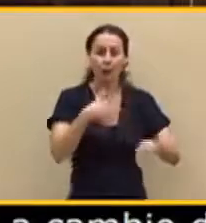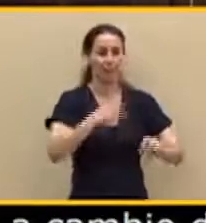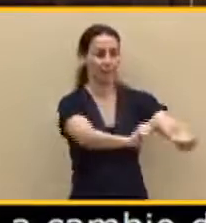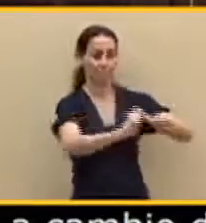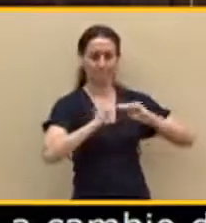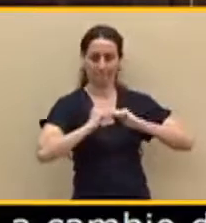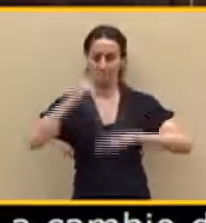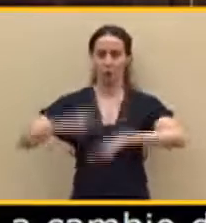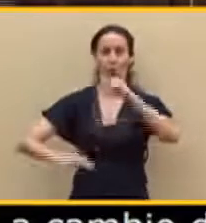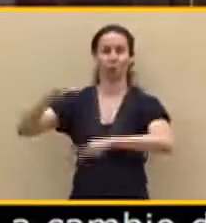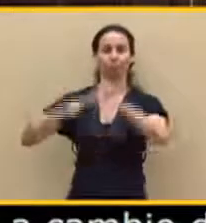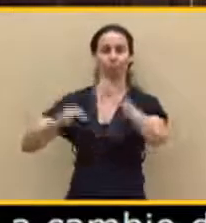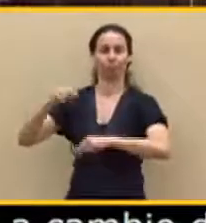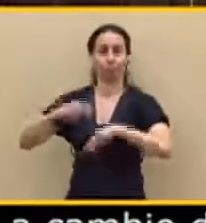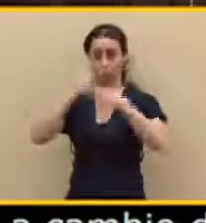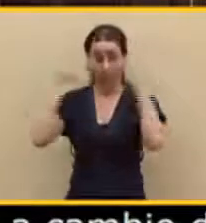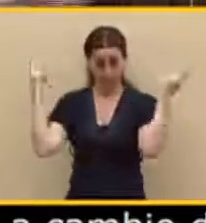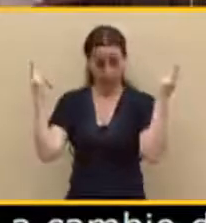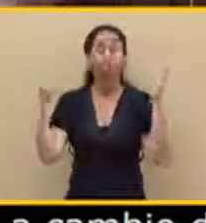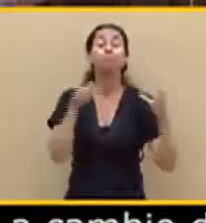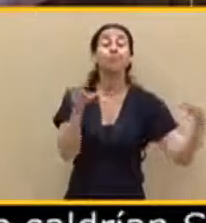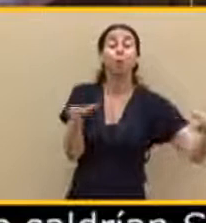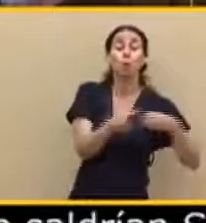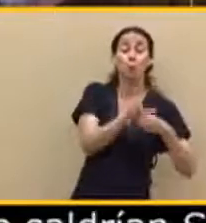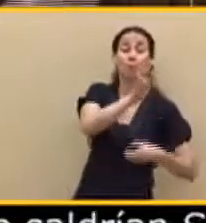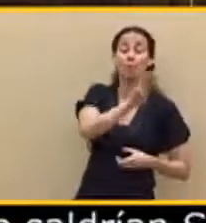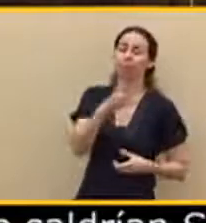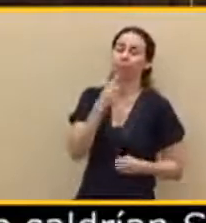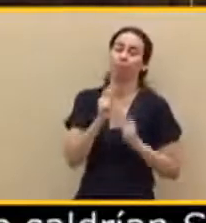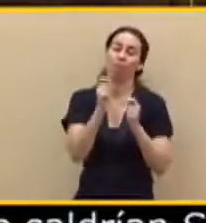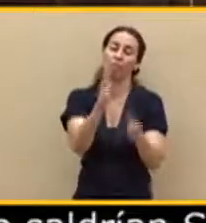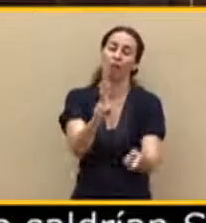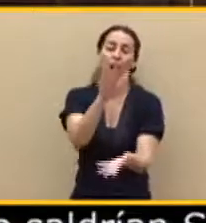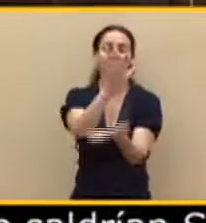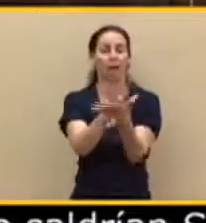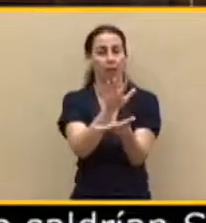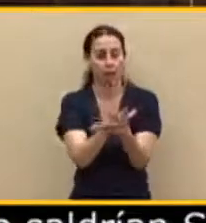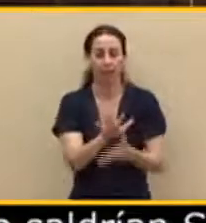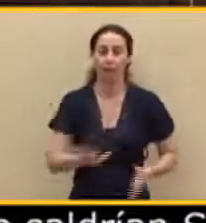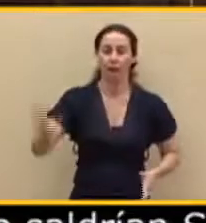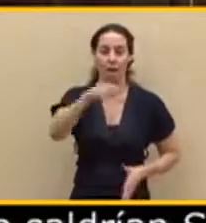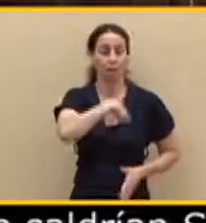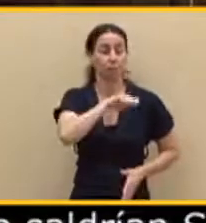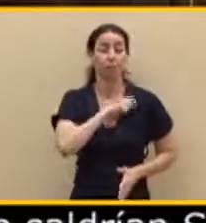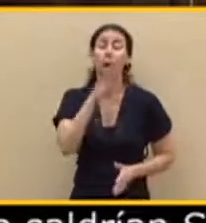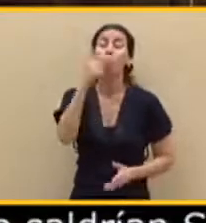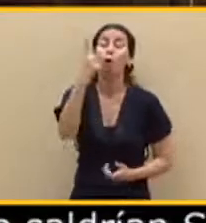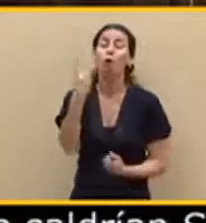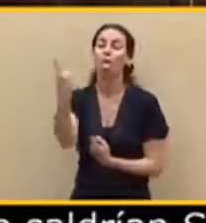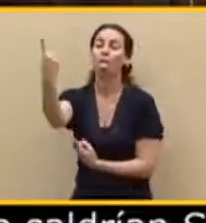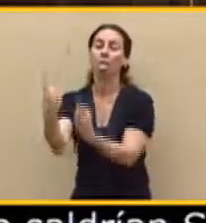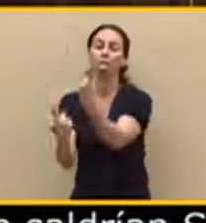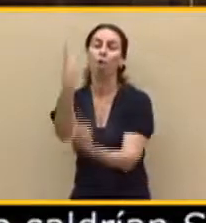sus señorías del Partido Popular y dirían: quiero mandar un mensaje de tranquilidad a todos los españoles porque son solo dos casos aislados. Pero